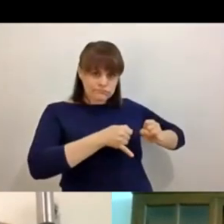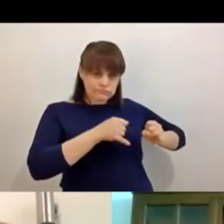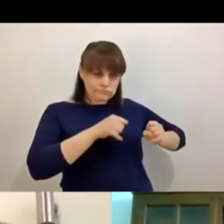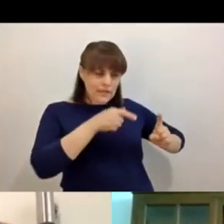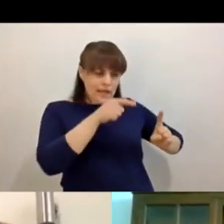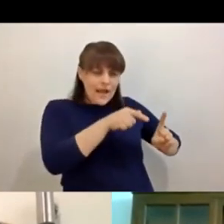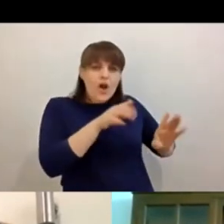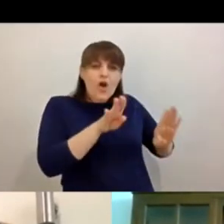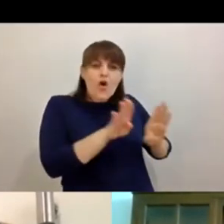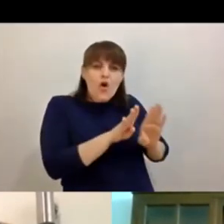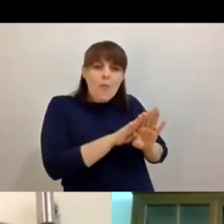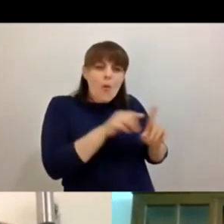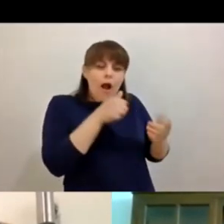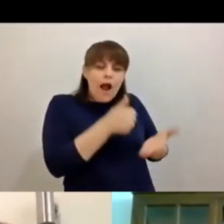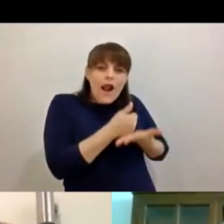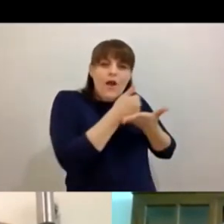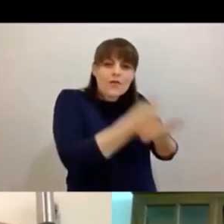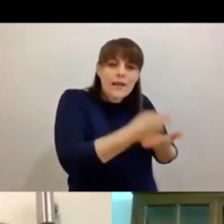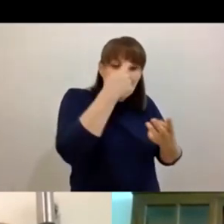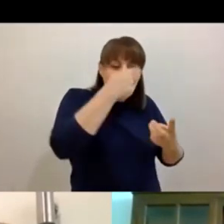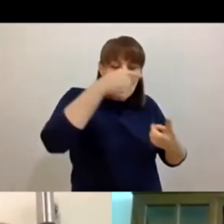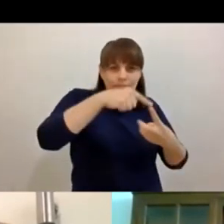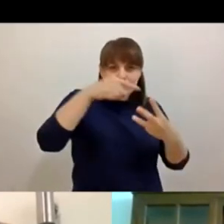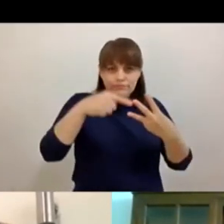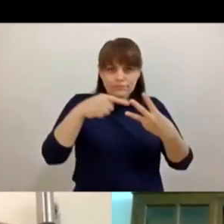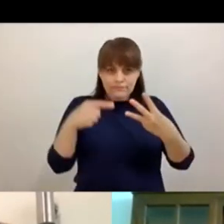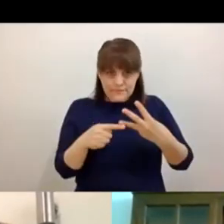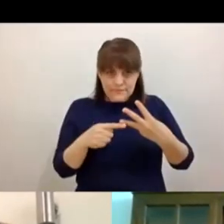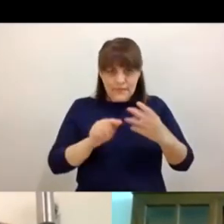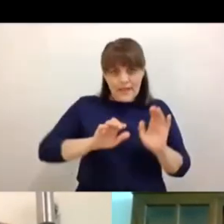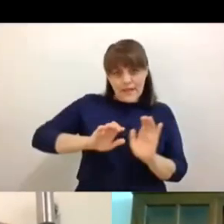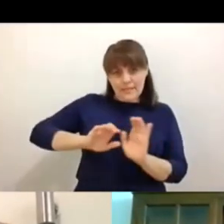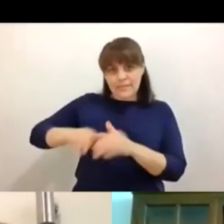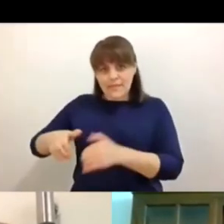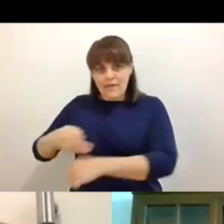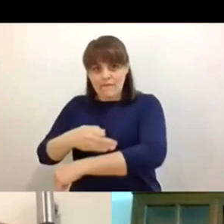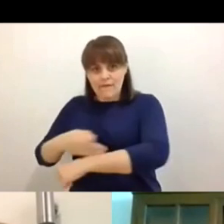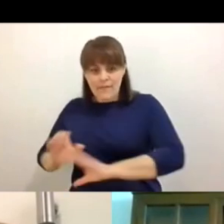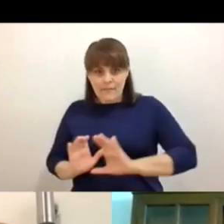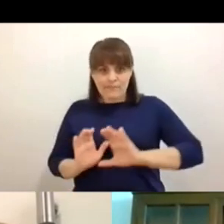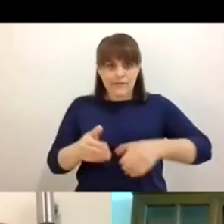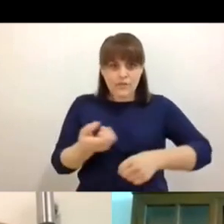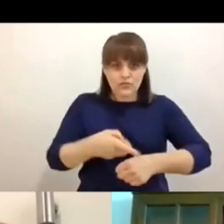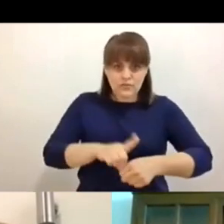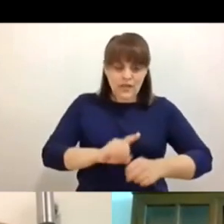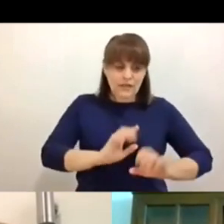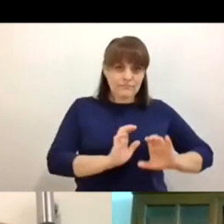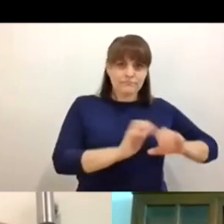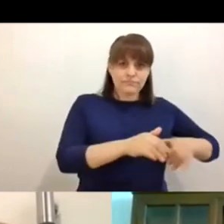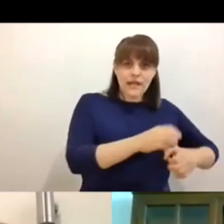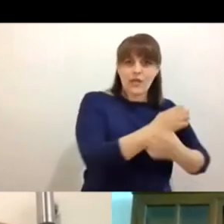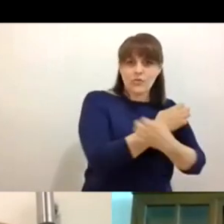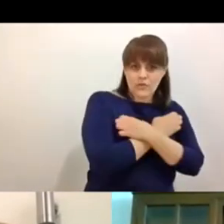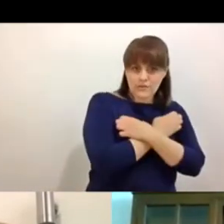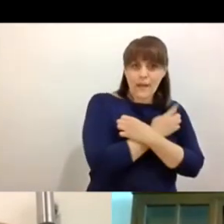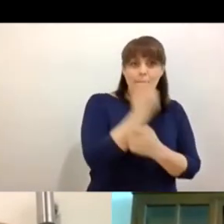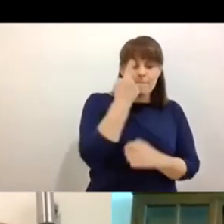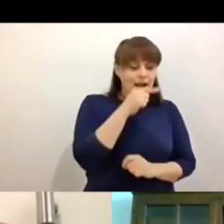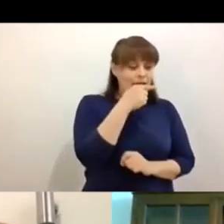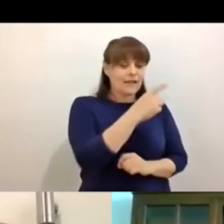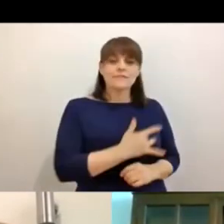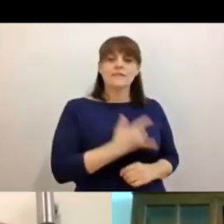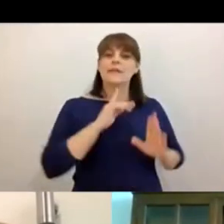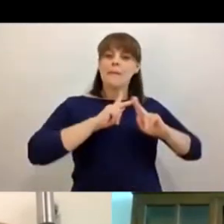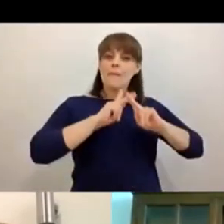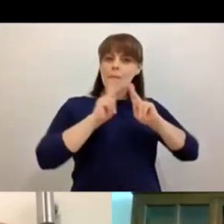la reinserción, la reintegración y la reeducación, para que el adolescente pueda estar en paz consigo mismo y pueda